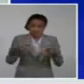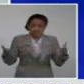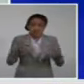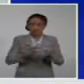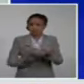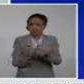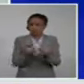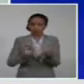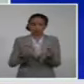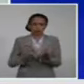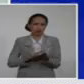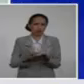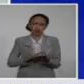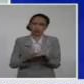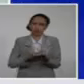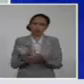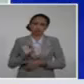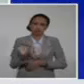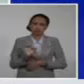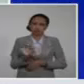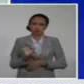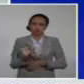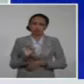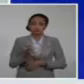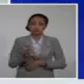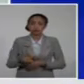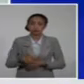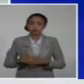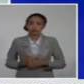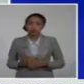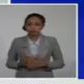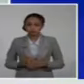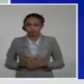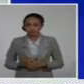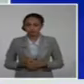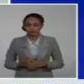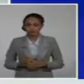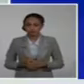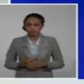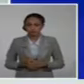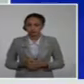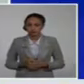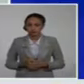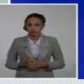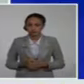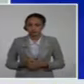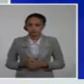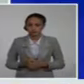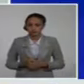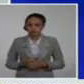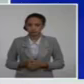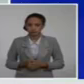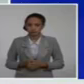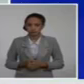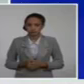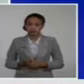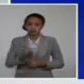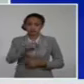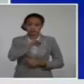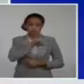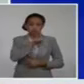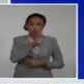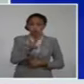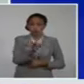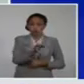controlar, además con una dispersión que en el día de ayer abarca 12 de sus 13 municipios.